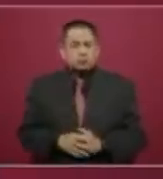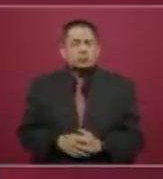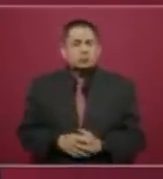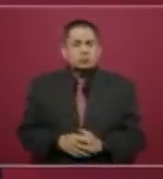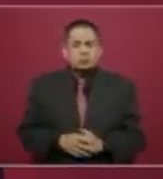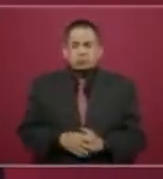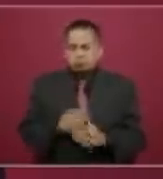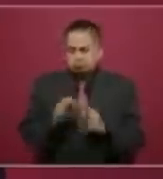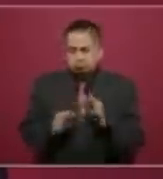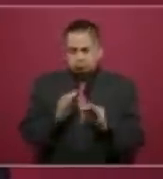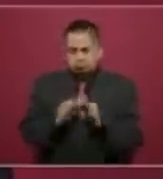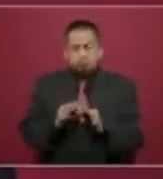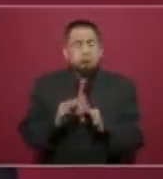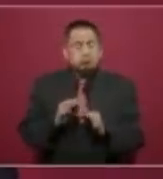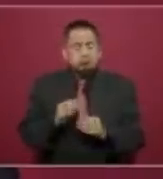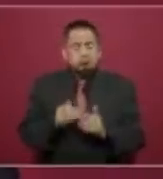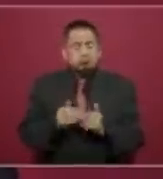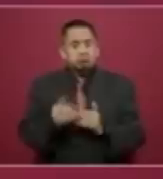logrado